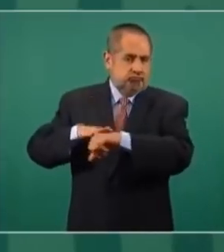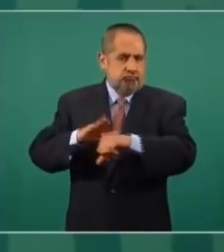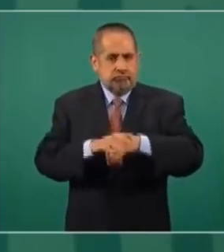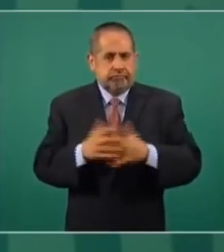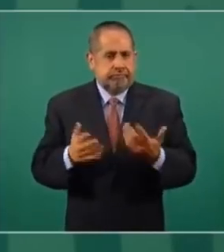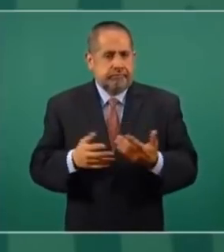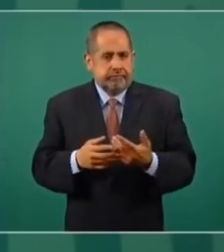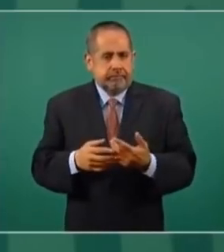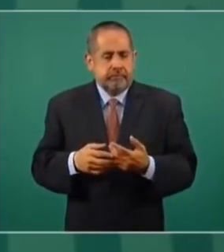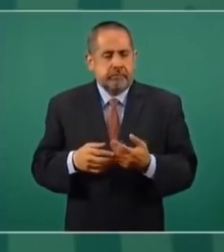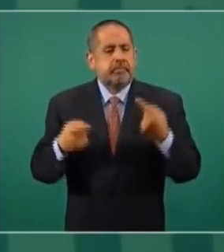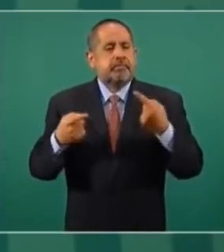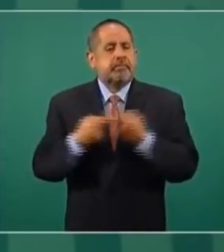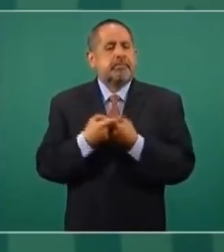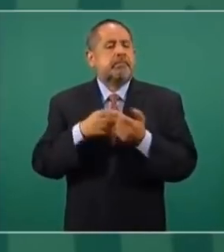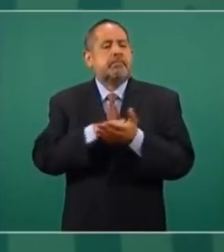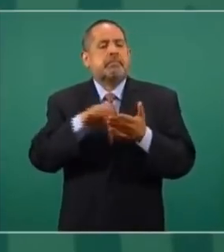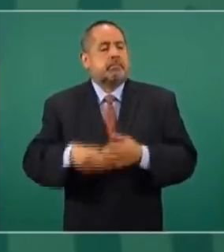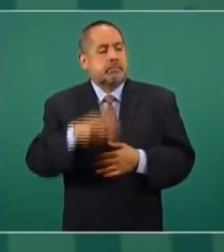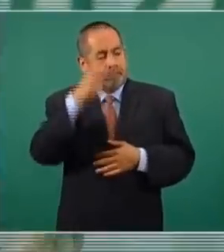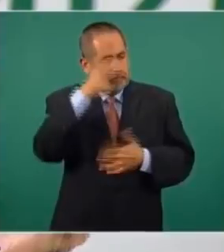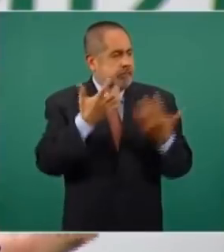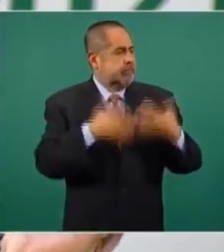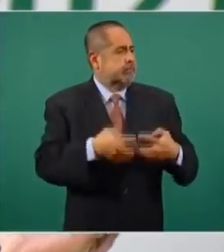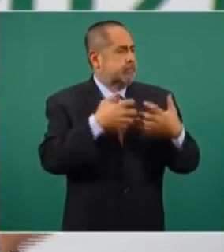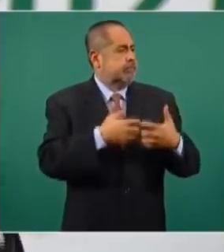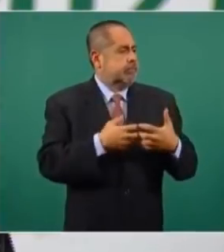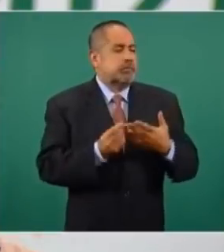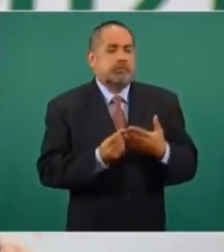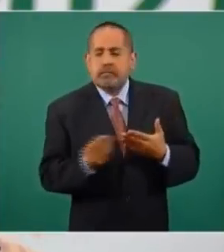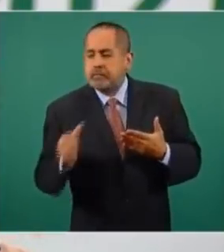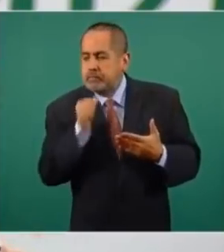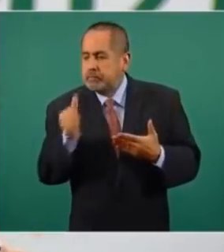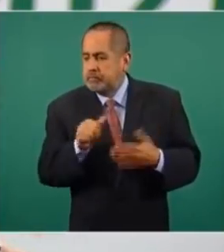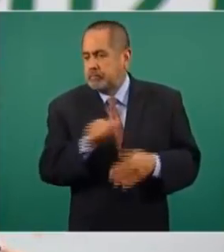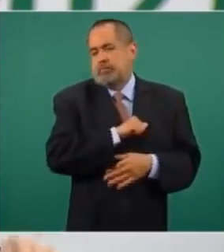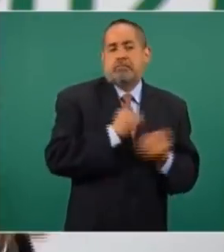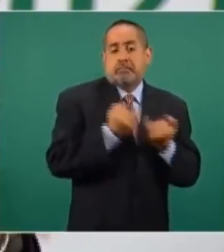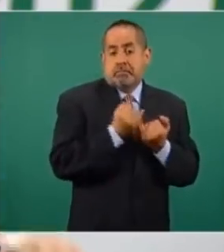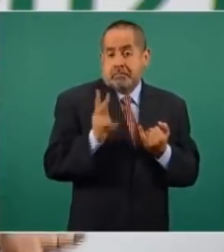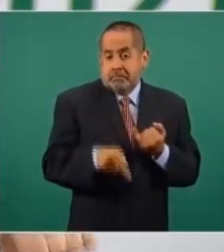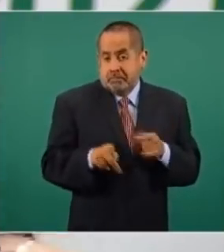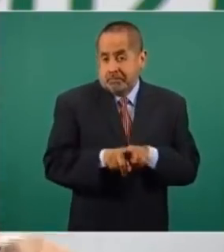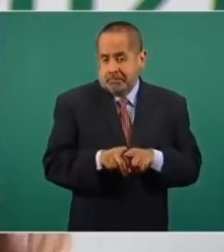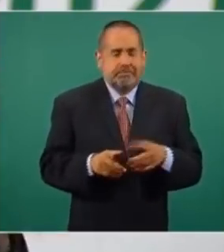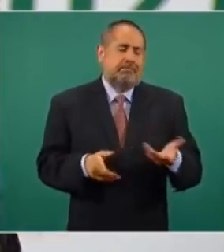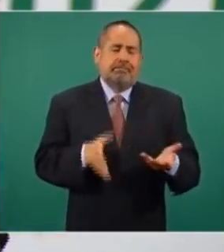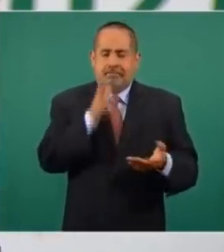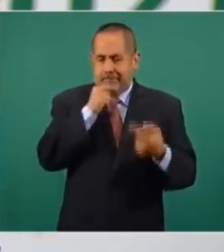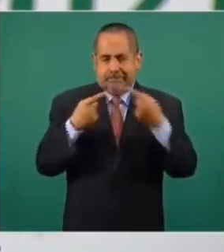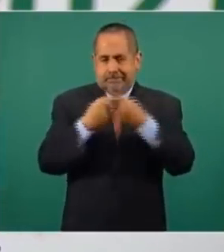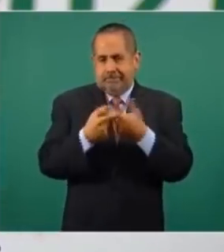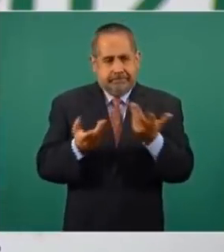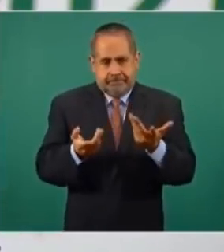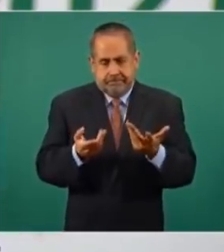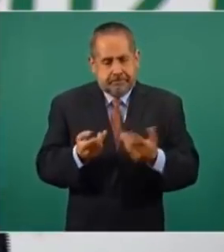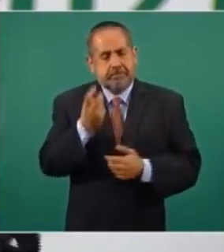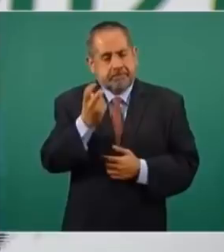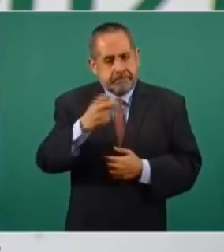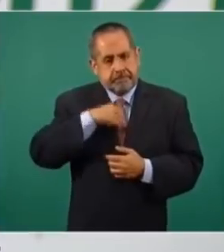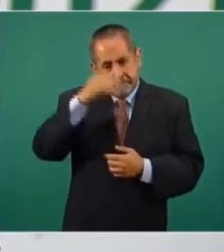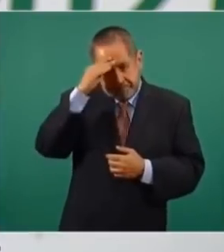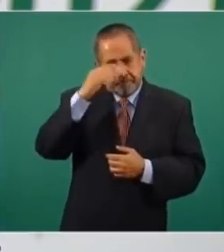Sería incongruente que México dijera eso y no se preocupase por compartir la producción que en México se llega a dar.